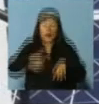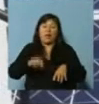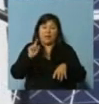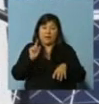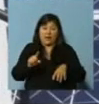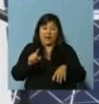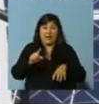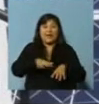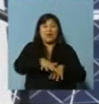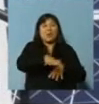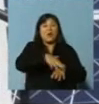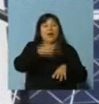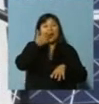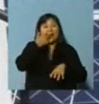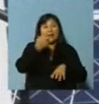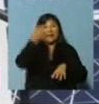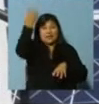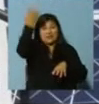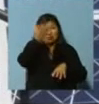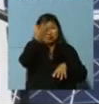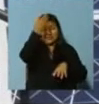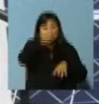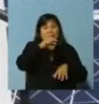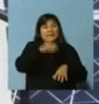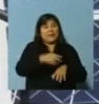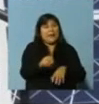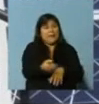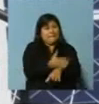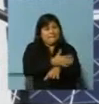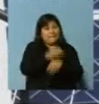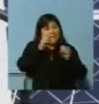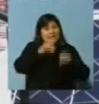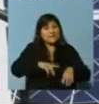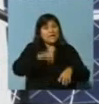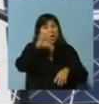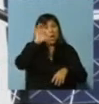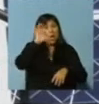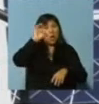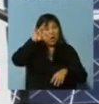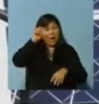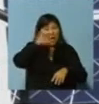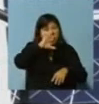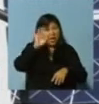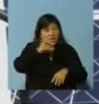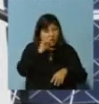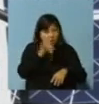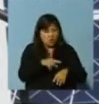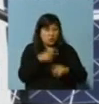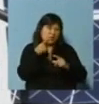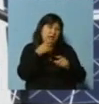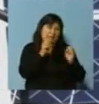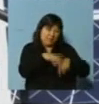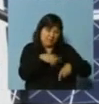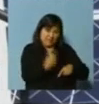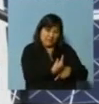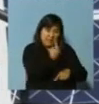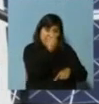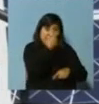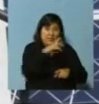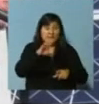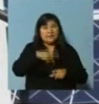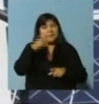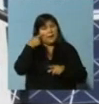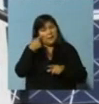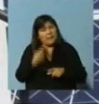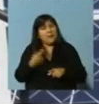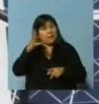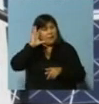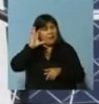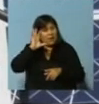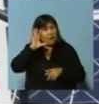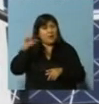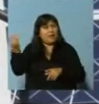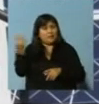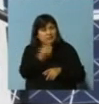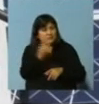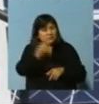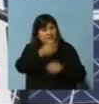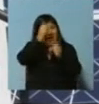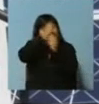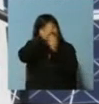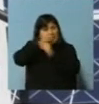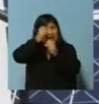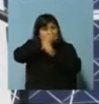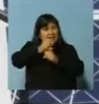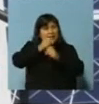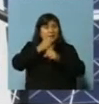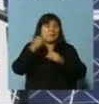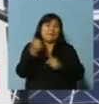Olaroz, que también toda la cuestión de la ingeniería, los veo acá los ingenieros que han hecho un gran desafío, me acuerdo con las mesas